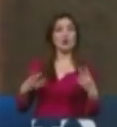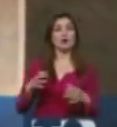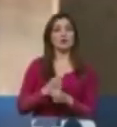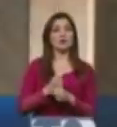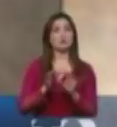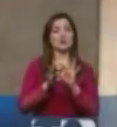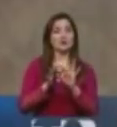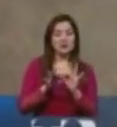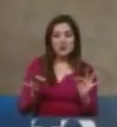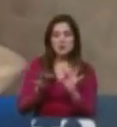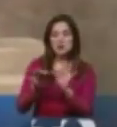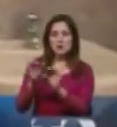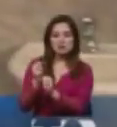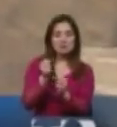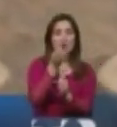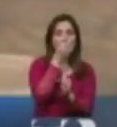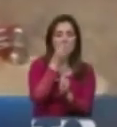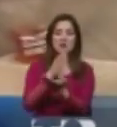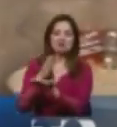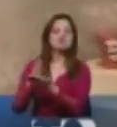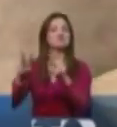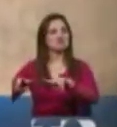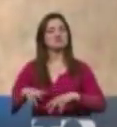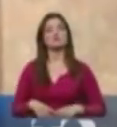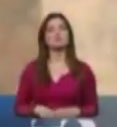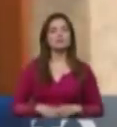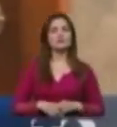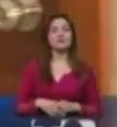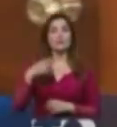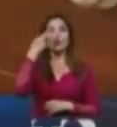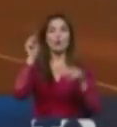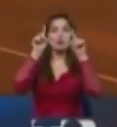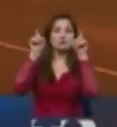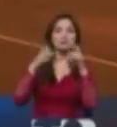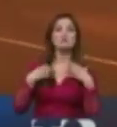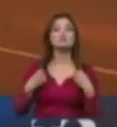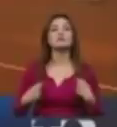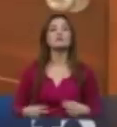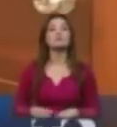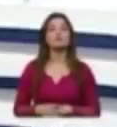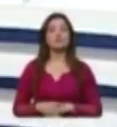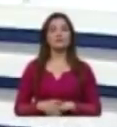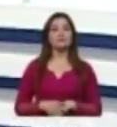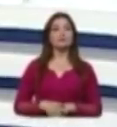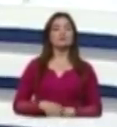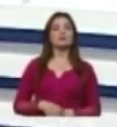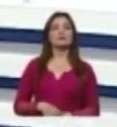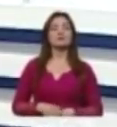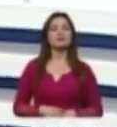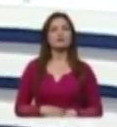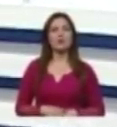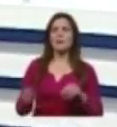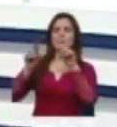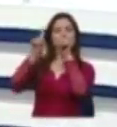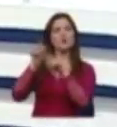lo que es la alimentación y la limpieza. Ok, perfecto. Helen y Jorge tienen una pregunta desde estudios, les escucho. Sí, Fernanda, quisiéramos